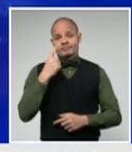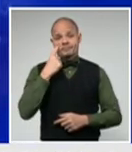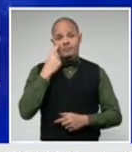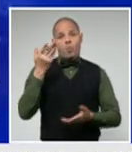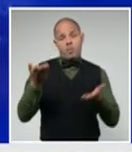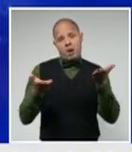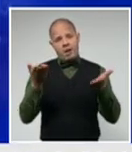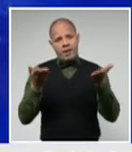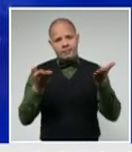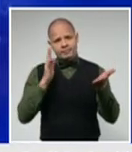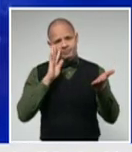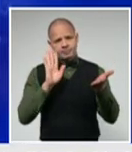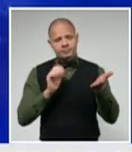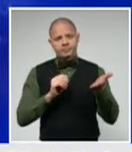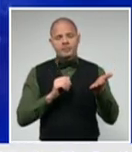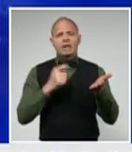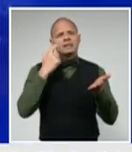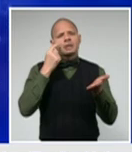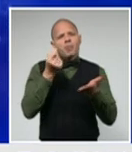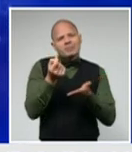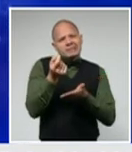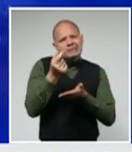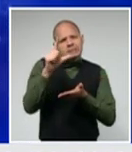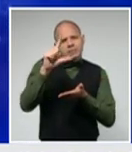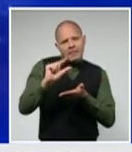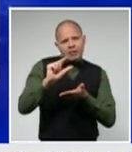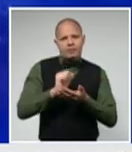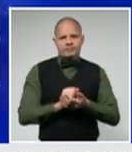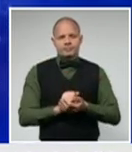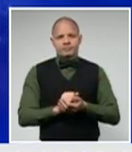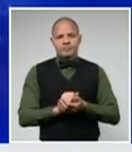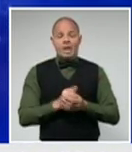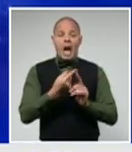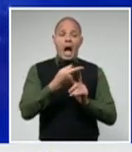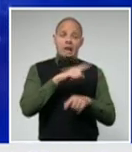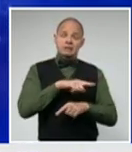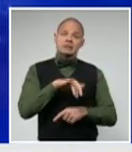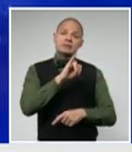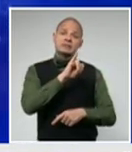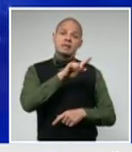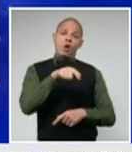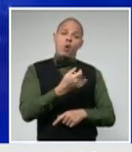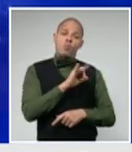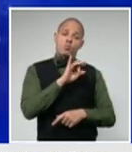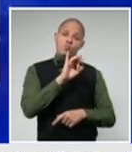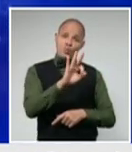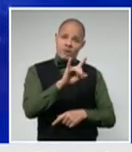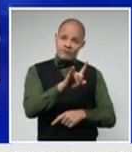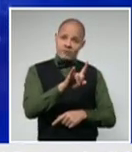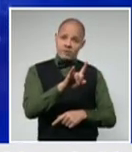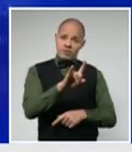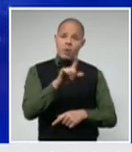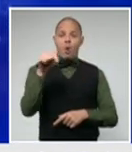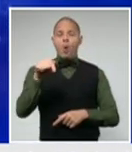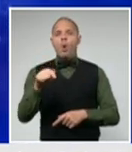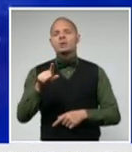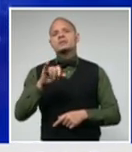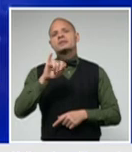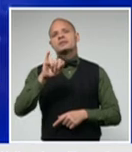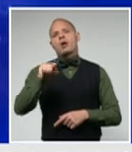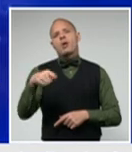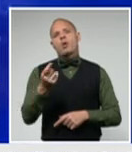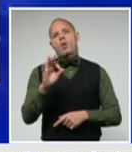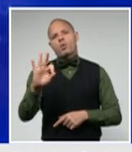tasa inferior a la del día de ayer, que fue de 6,93. Y siempre recordamos